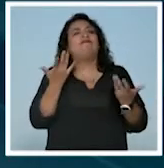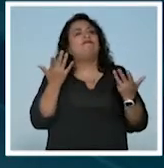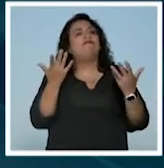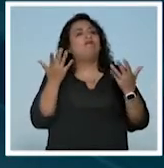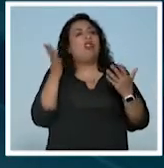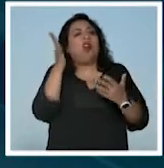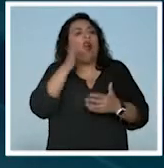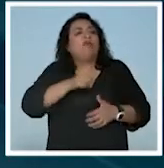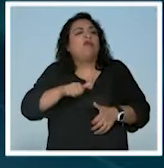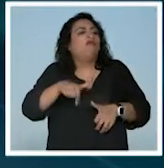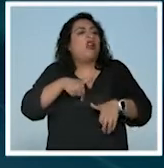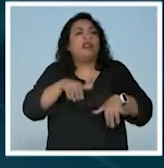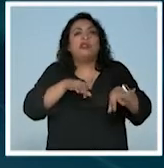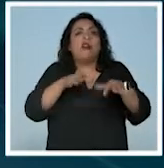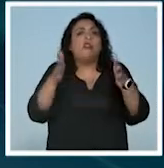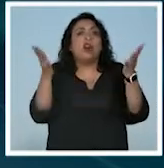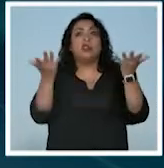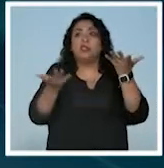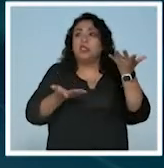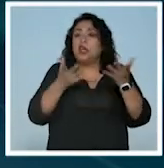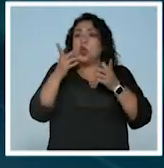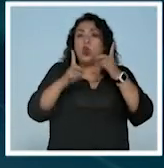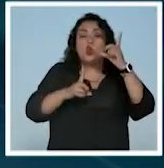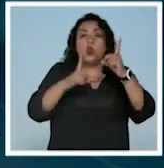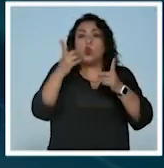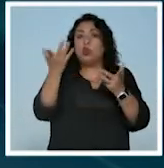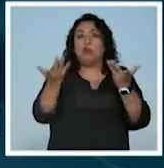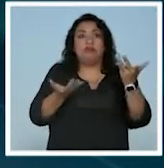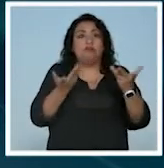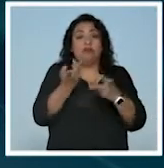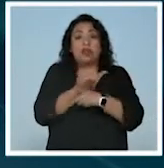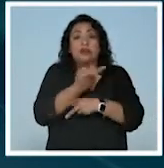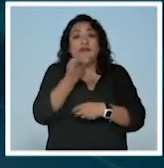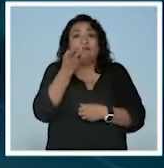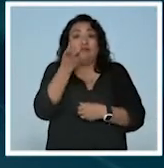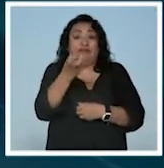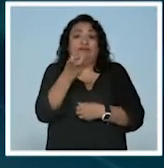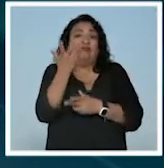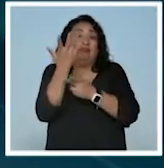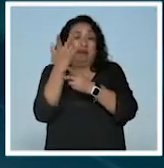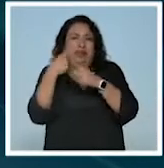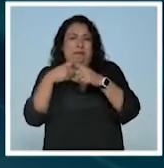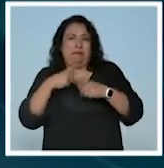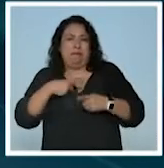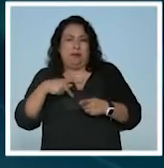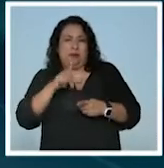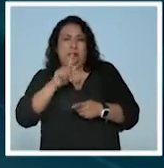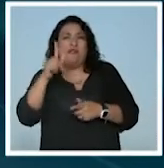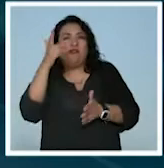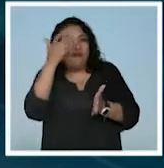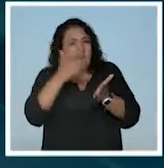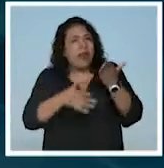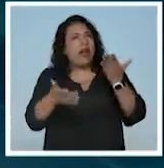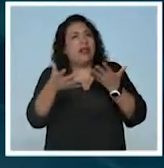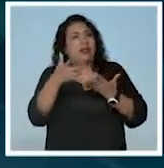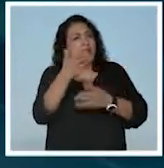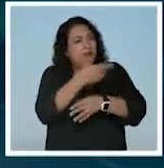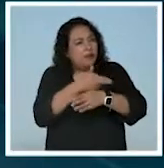de su labor y una gran incertidumbre, lo cual se debe, señalan los expertos, a la falta de